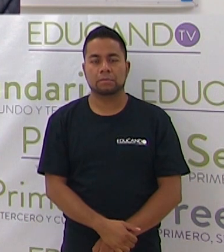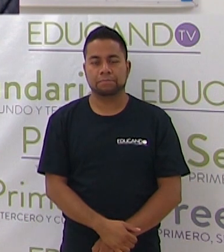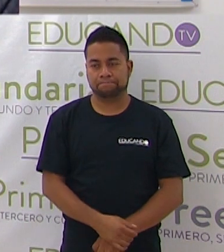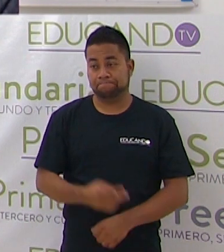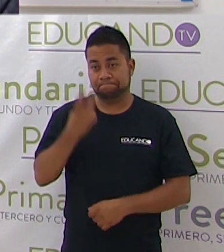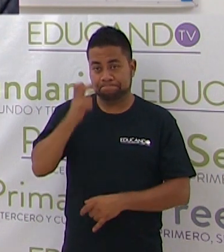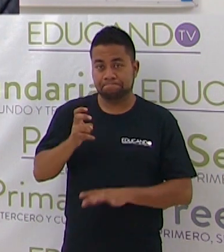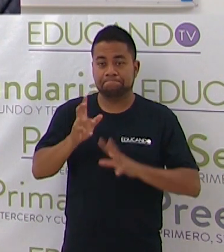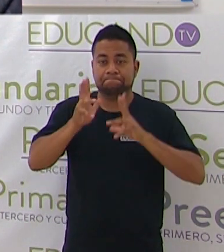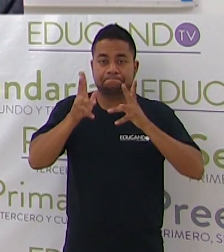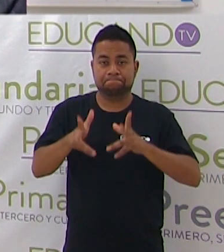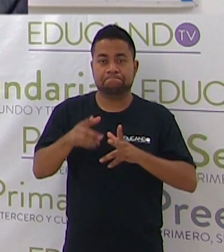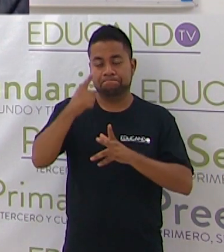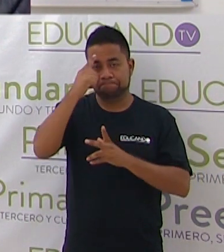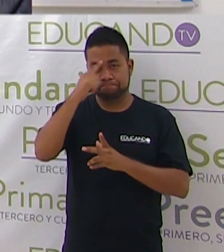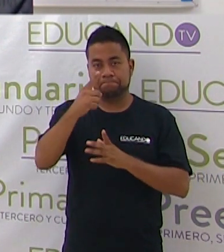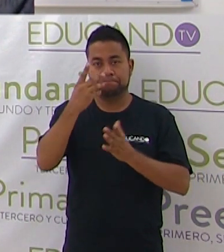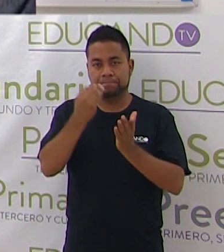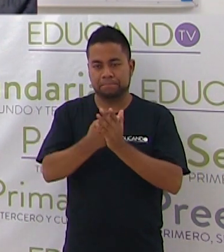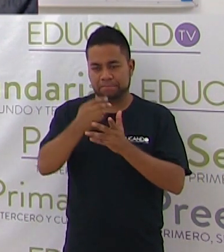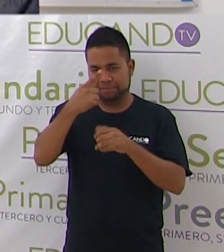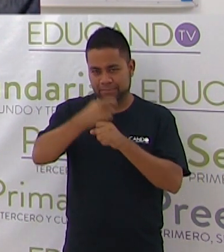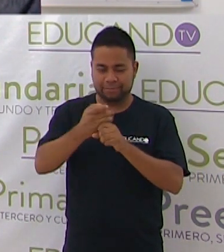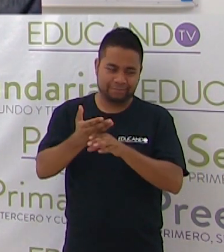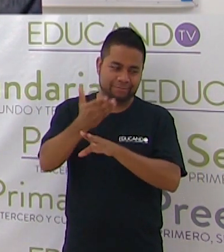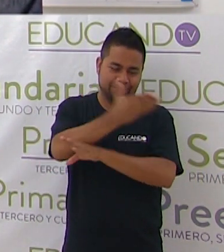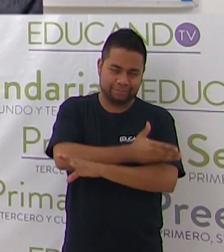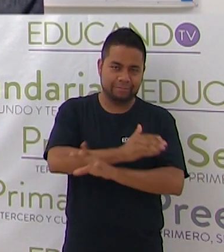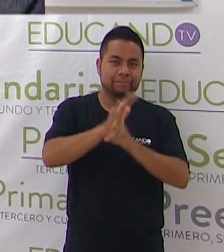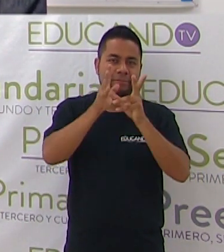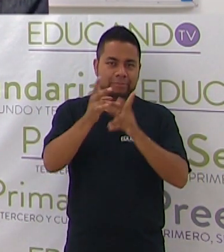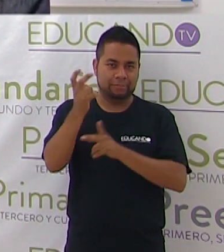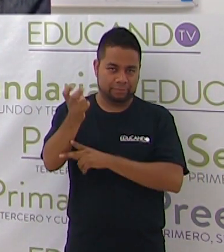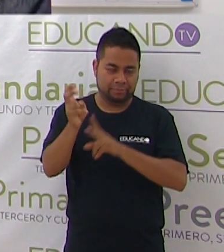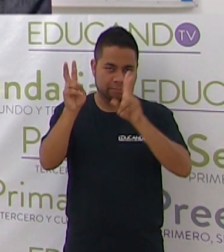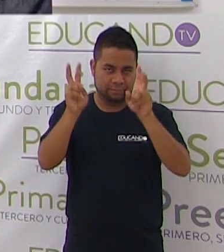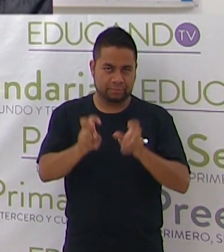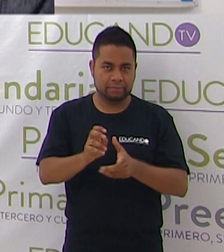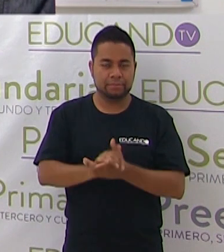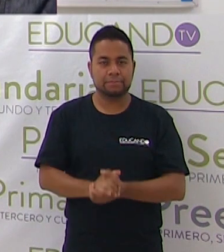Eso es lo que vimos en la primera sesión.